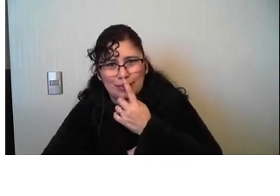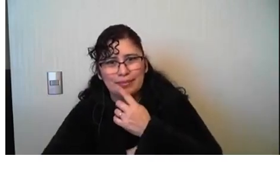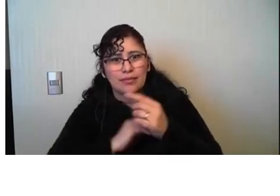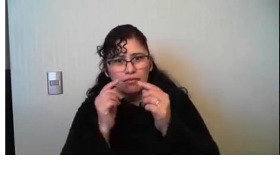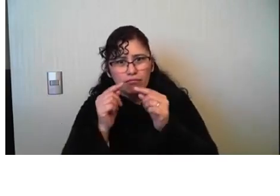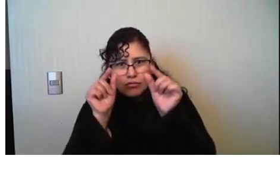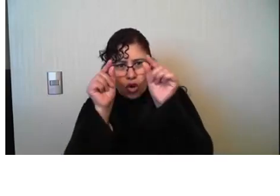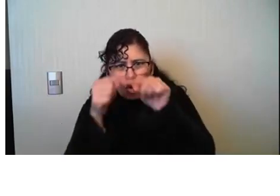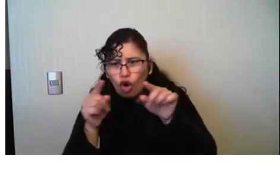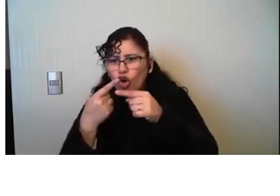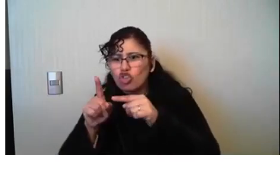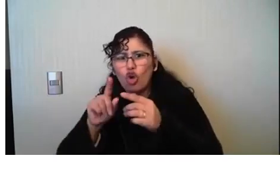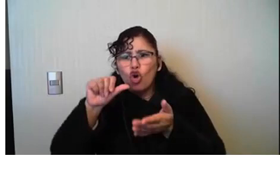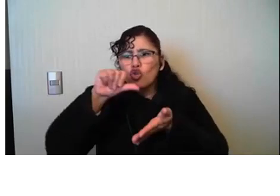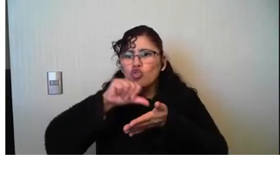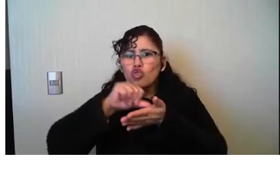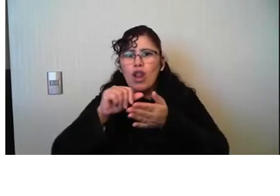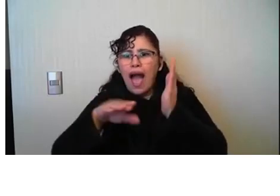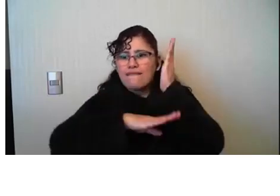los núcleos de la base.